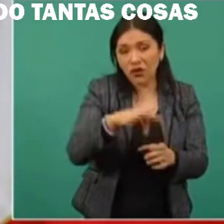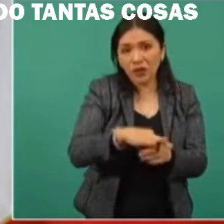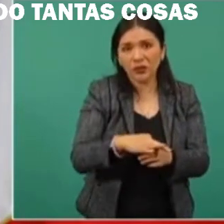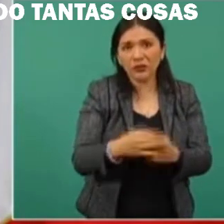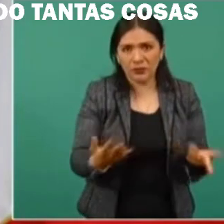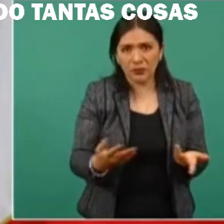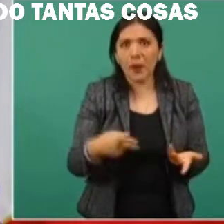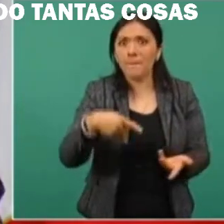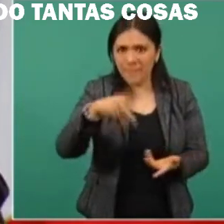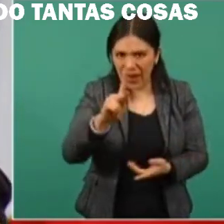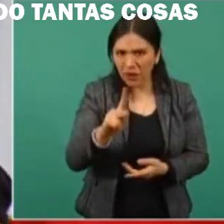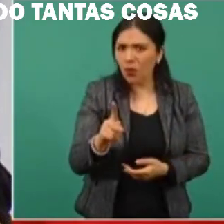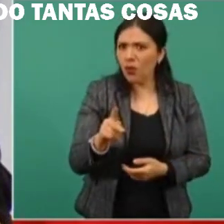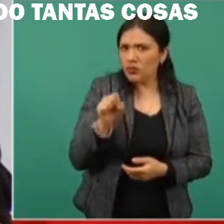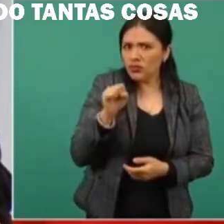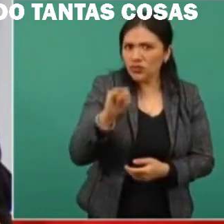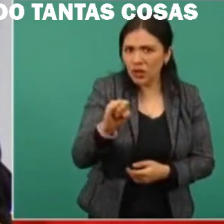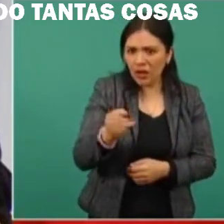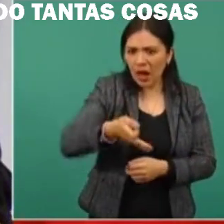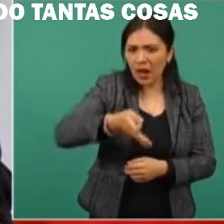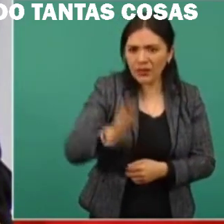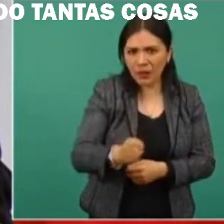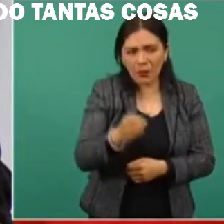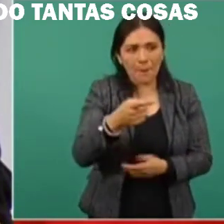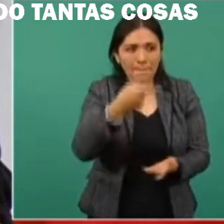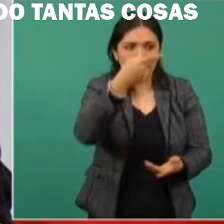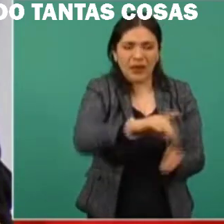pero cumplir con el mandato constitucional.